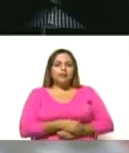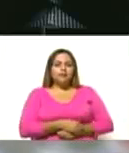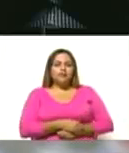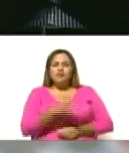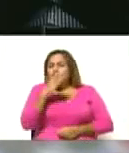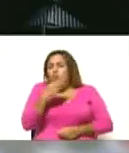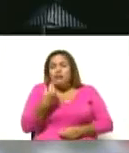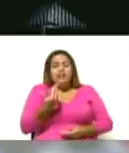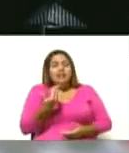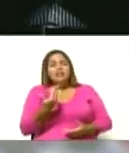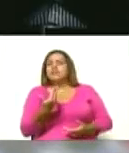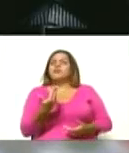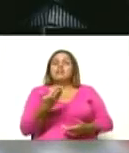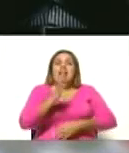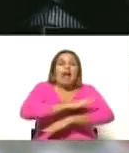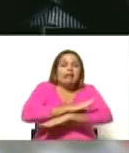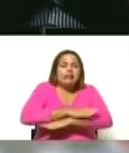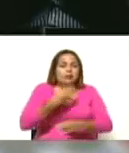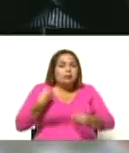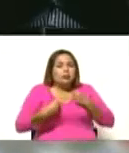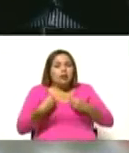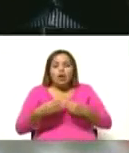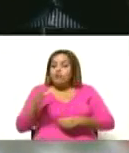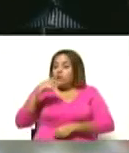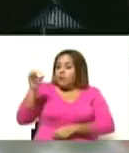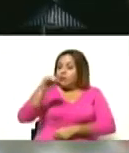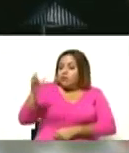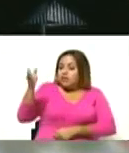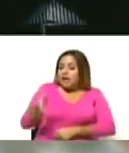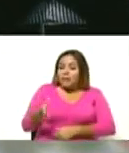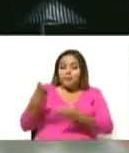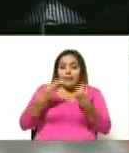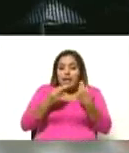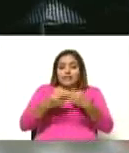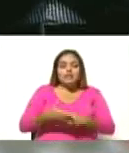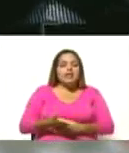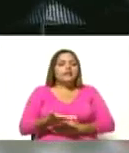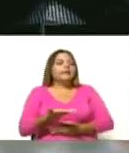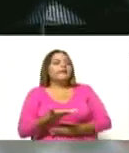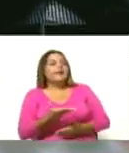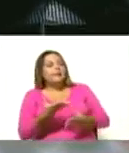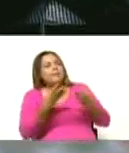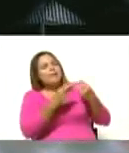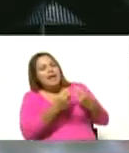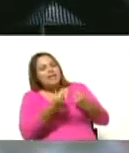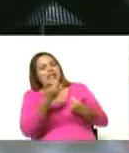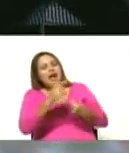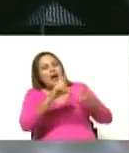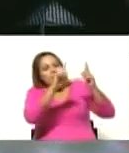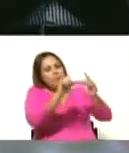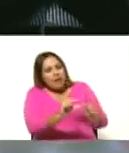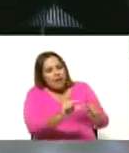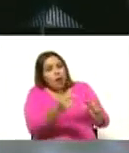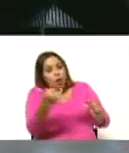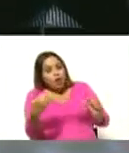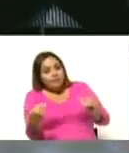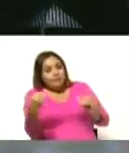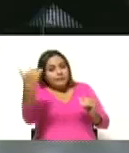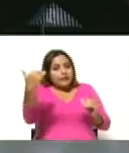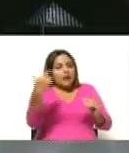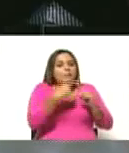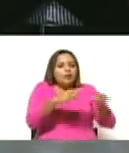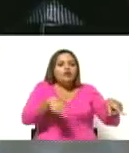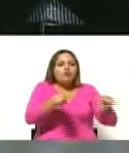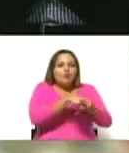intranquilo. ¿No había porcentaje de esperanza? Y los porcentajes de esperanza, si bien eran mucho menores que los actuales, de todas maneras